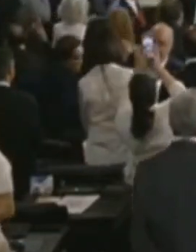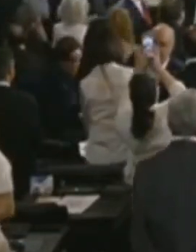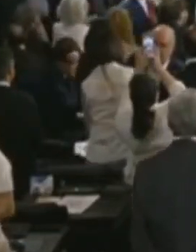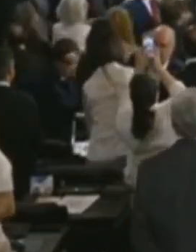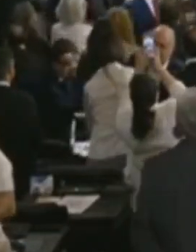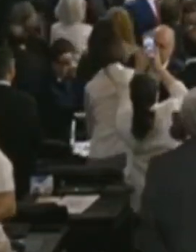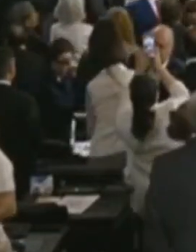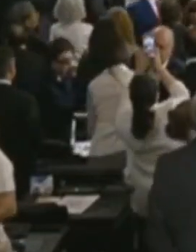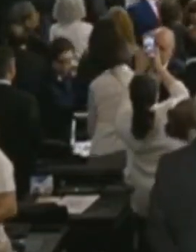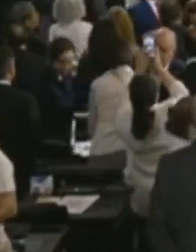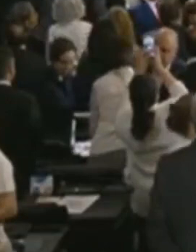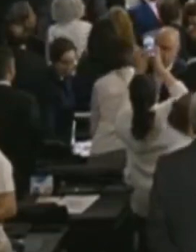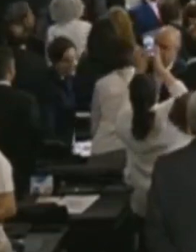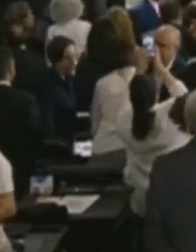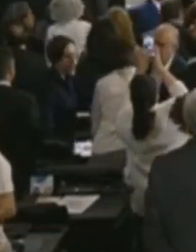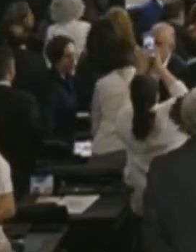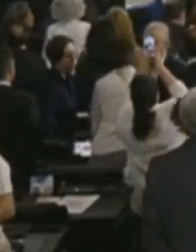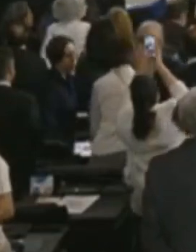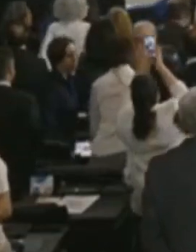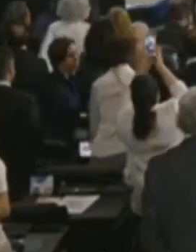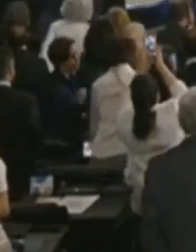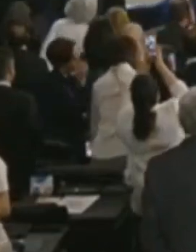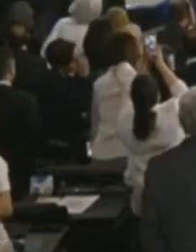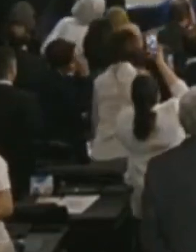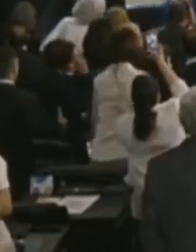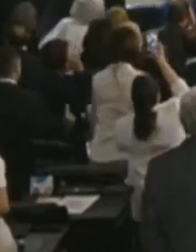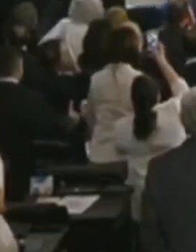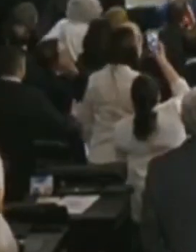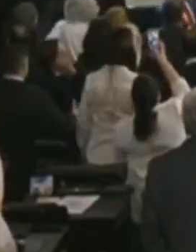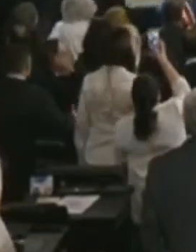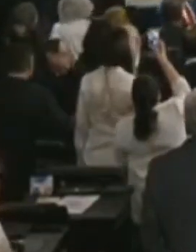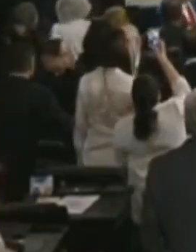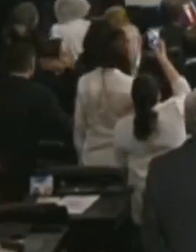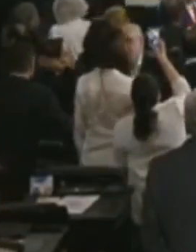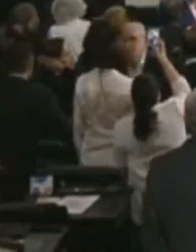¿Cómo está, diputado? ¿Cómo está?